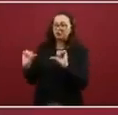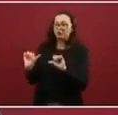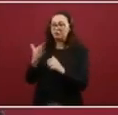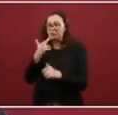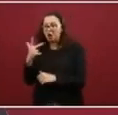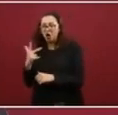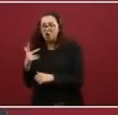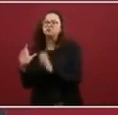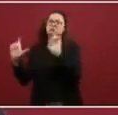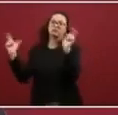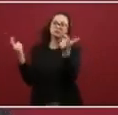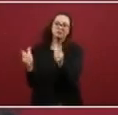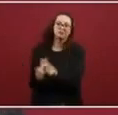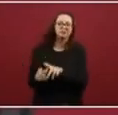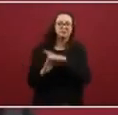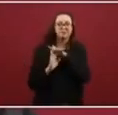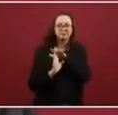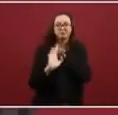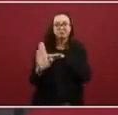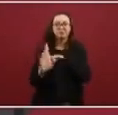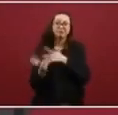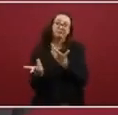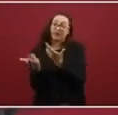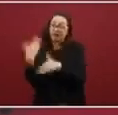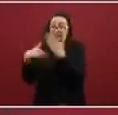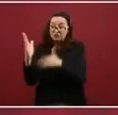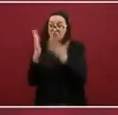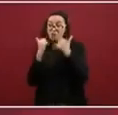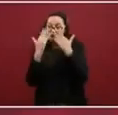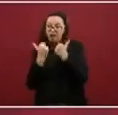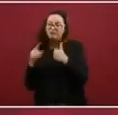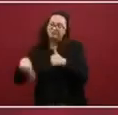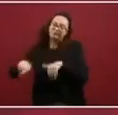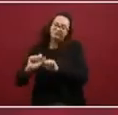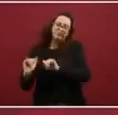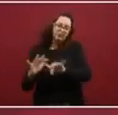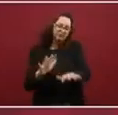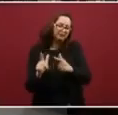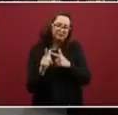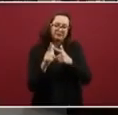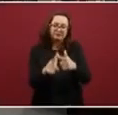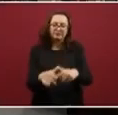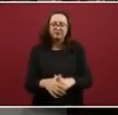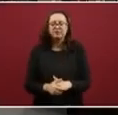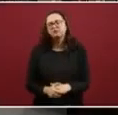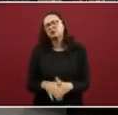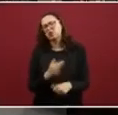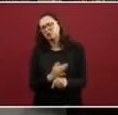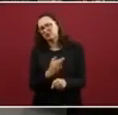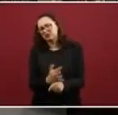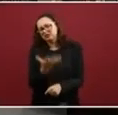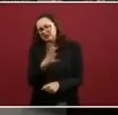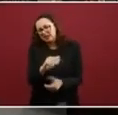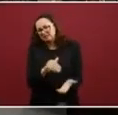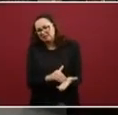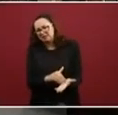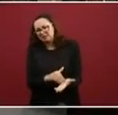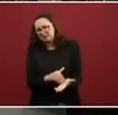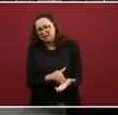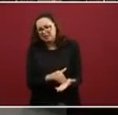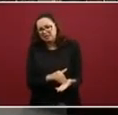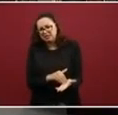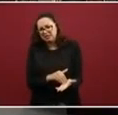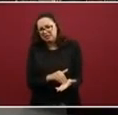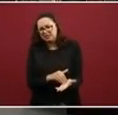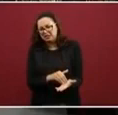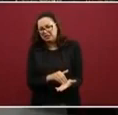reducirse. Si no tenemos éxito, pues va a seguir muy alto o va a seguir creciendo. Hasta ahora usted dice que son 10,000. Dijimos una pregunta. Solo es una